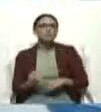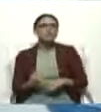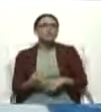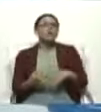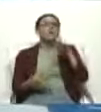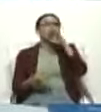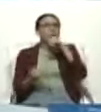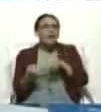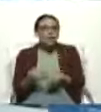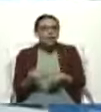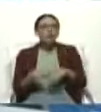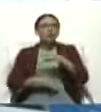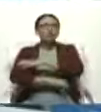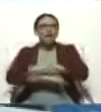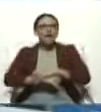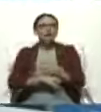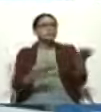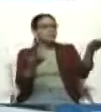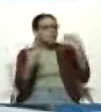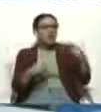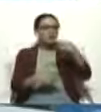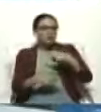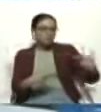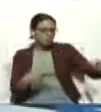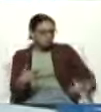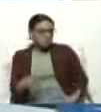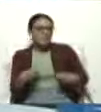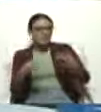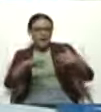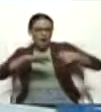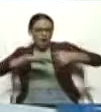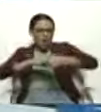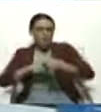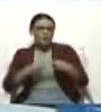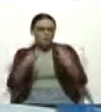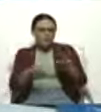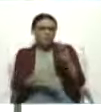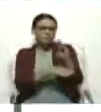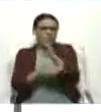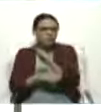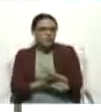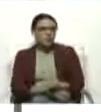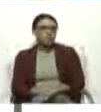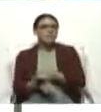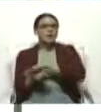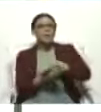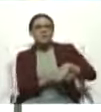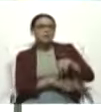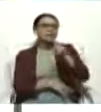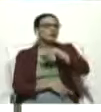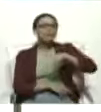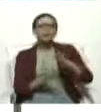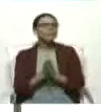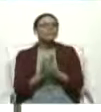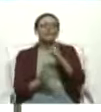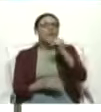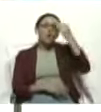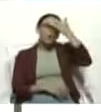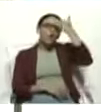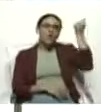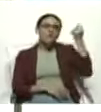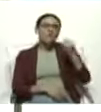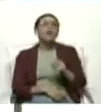los perros y los gatos. Por otra parte, no debemos olvidar que tenemos un programa paralelo que se llama No